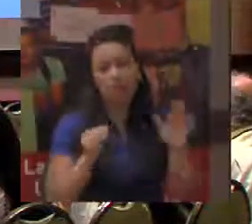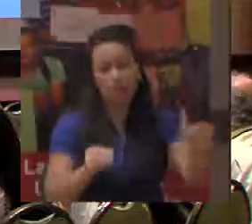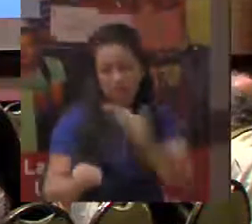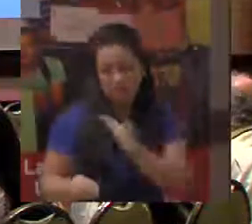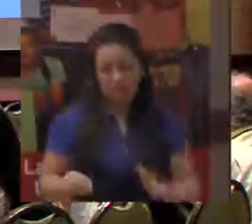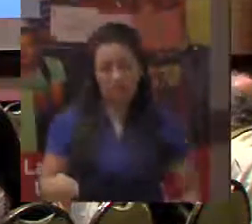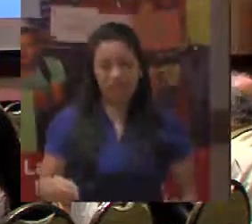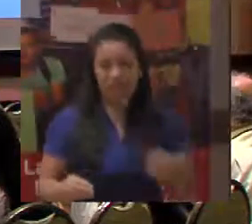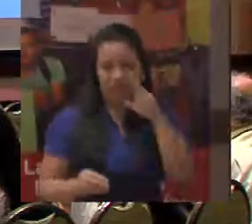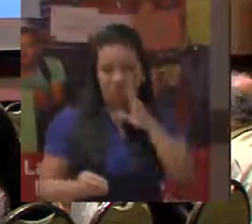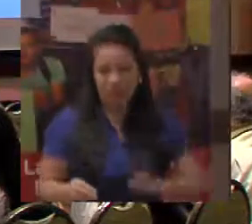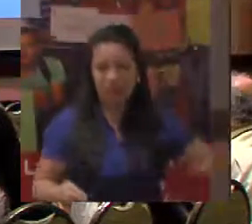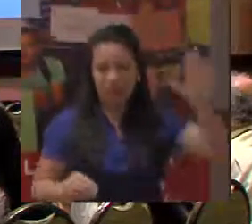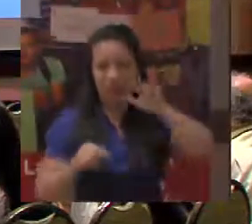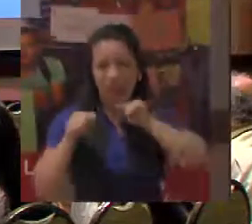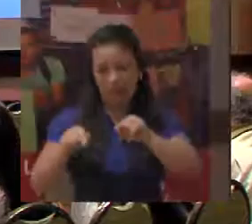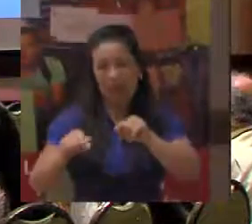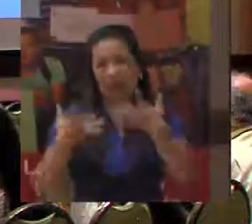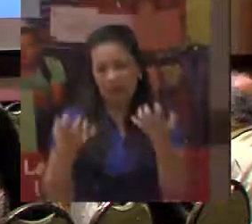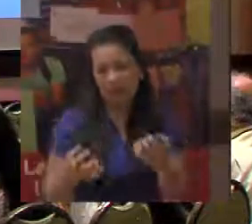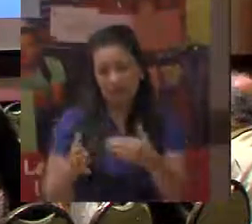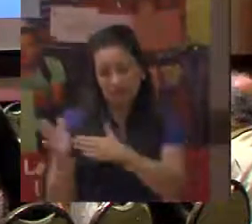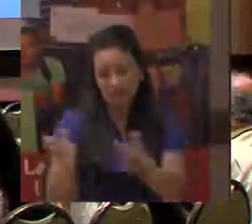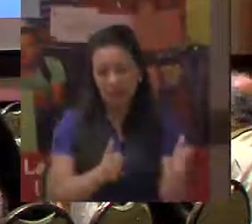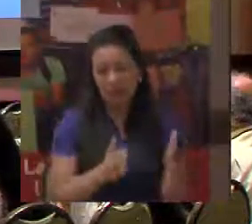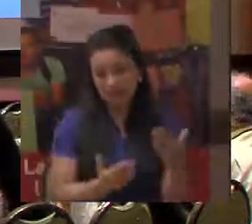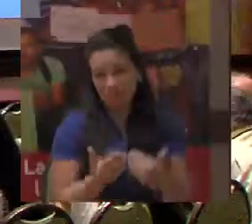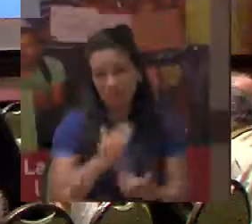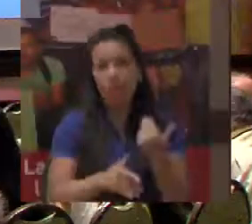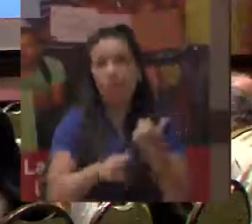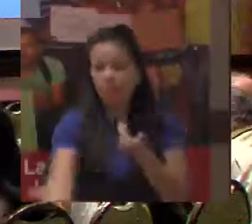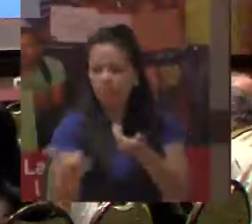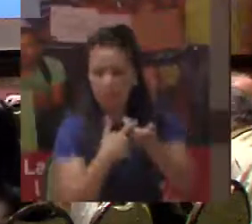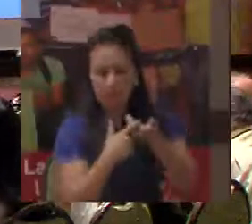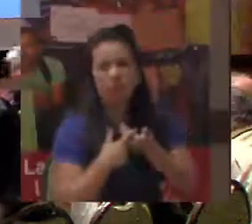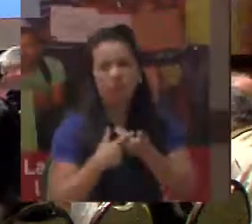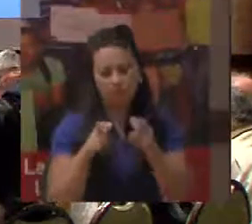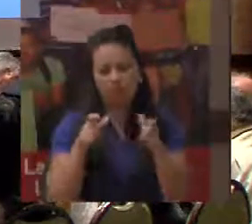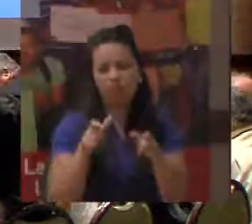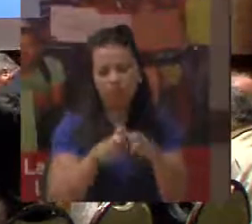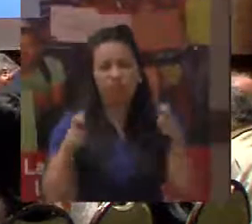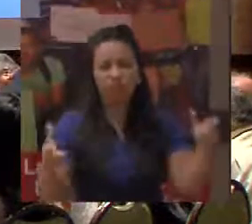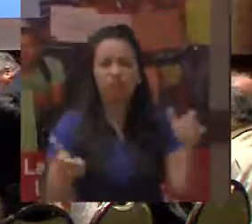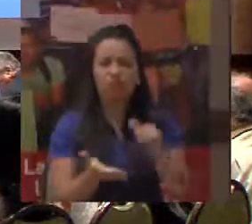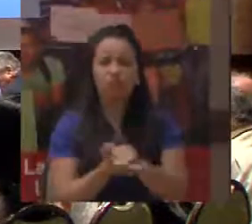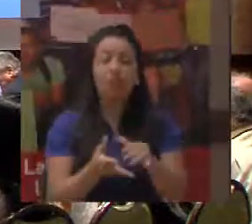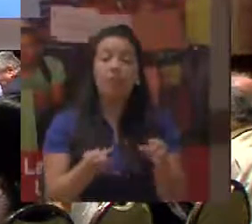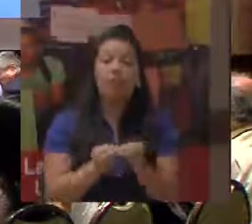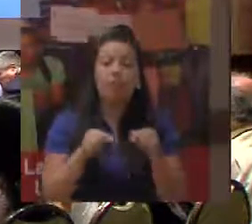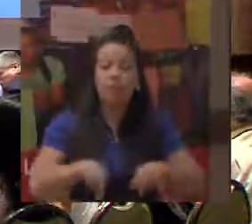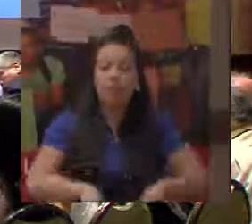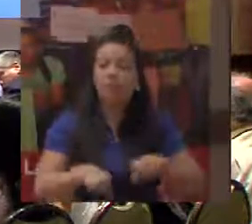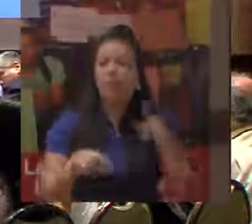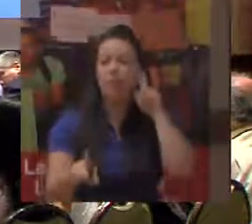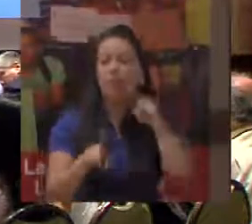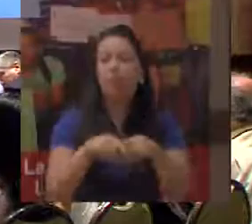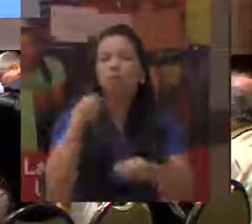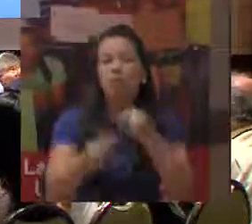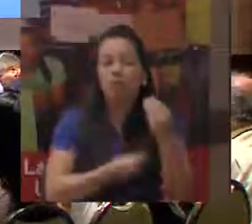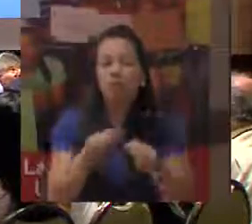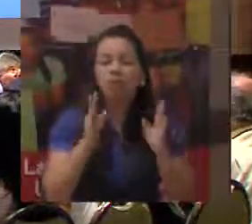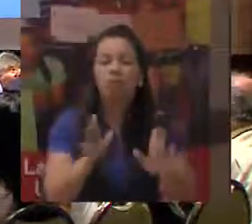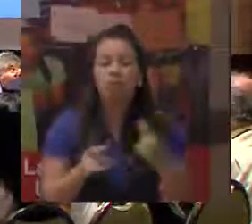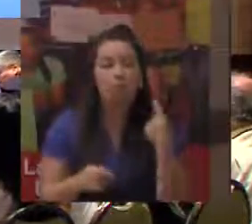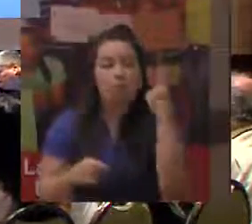de la República. Igualmente, uno de los puntos fuertes de la entidad es también poder adoptar y se adoptaron políticas